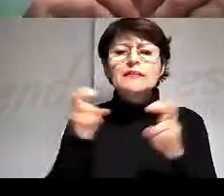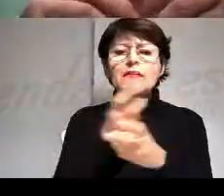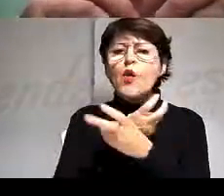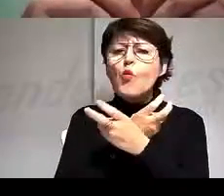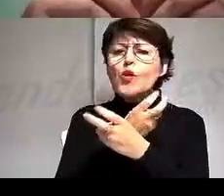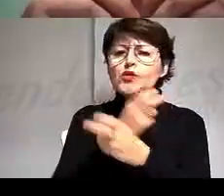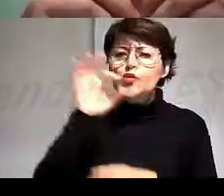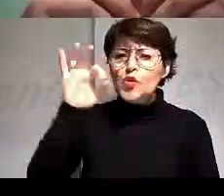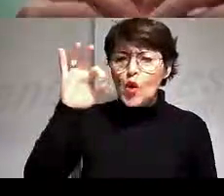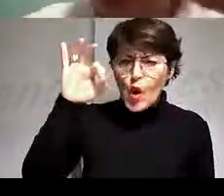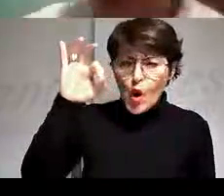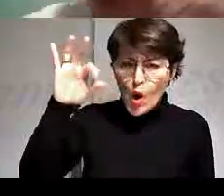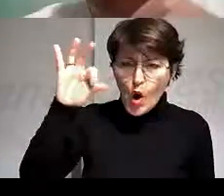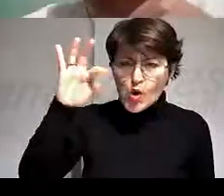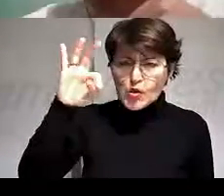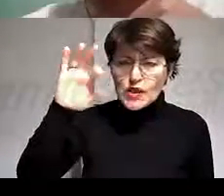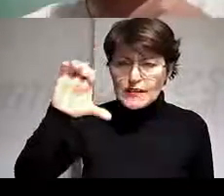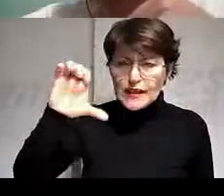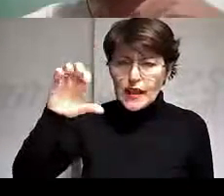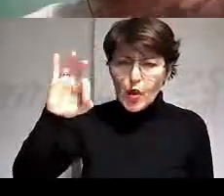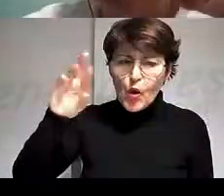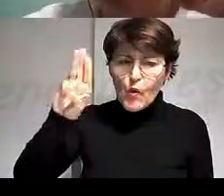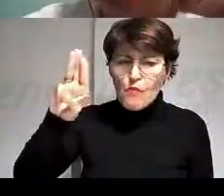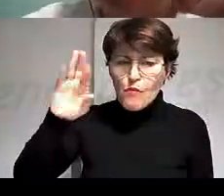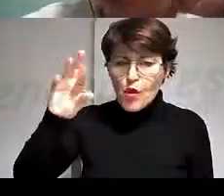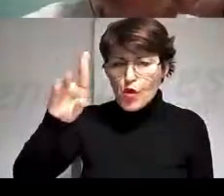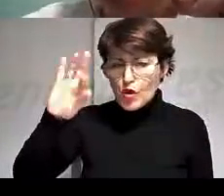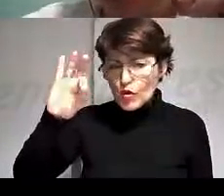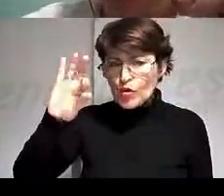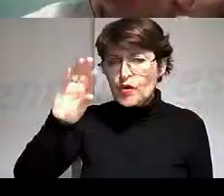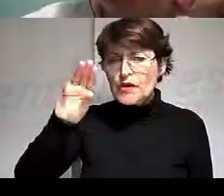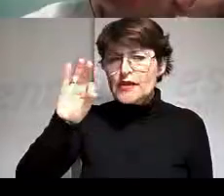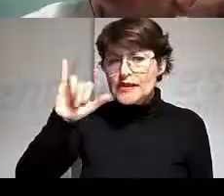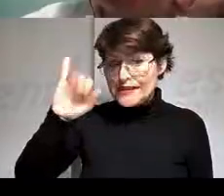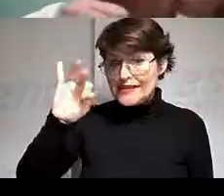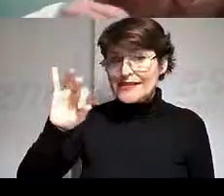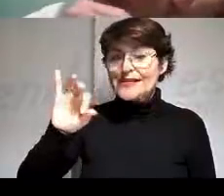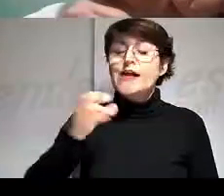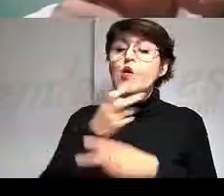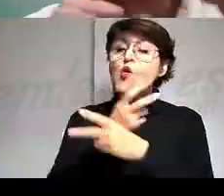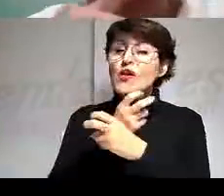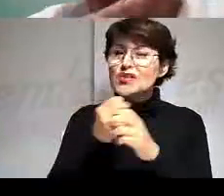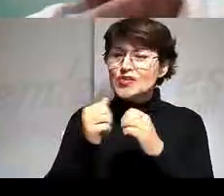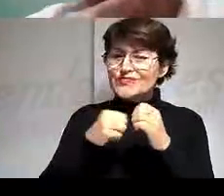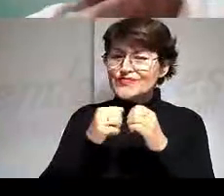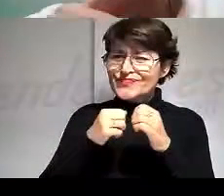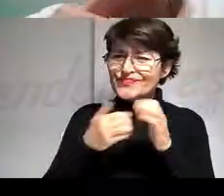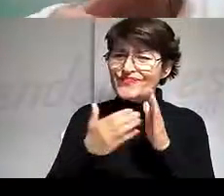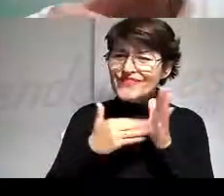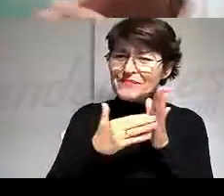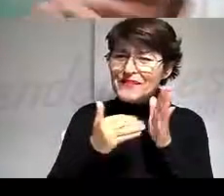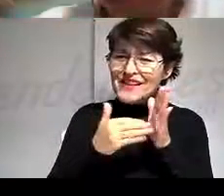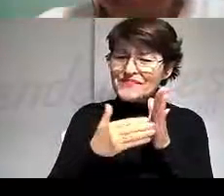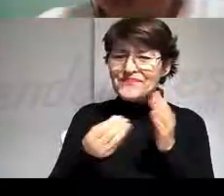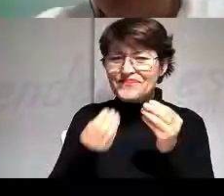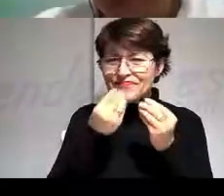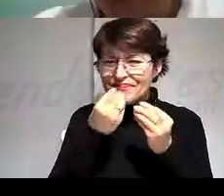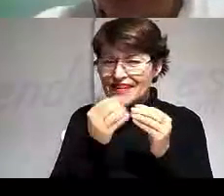se produce por sobrecarga de los mismos. Es decir, si tú utilizas un órgano, ese órgano